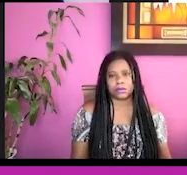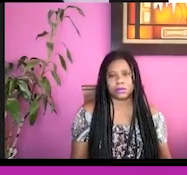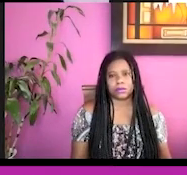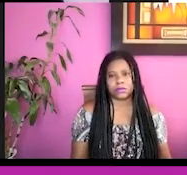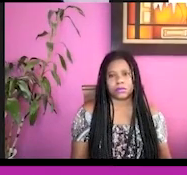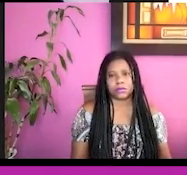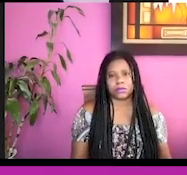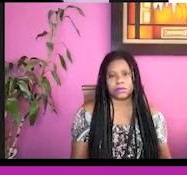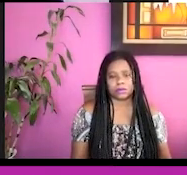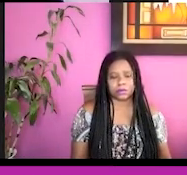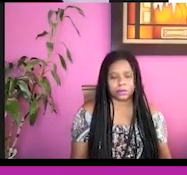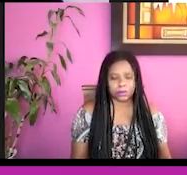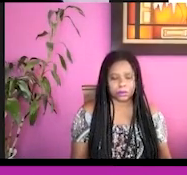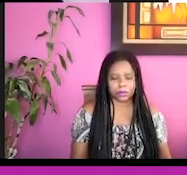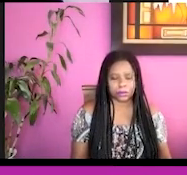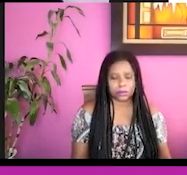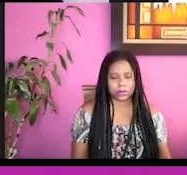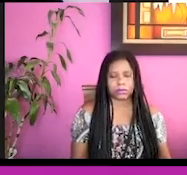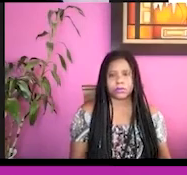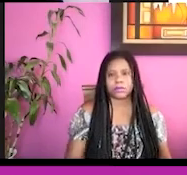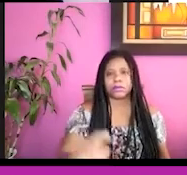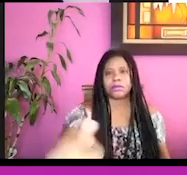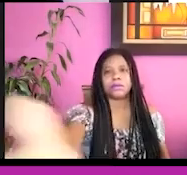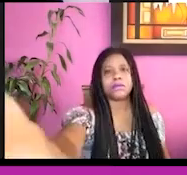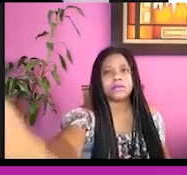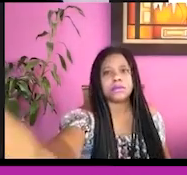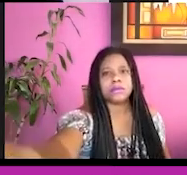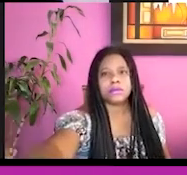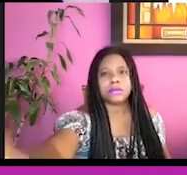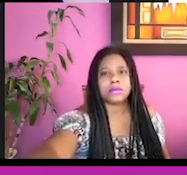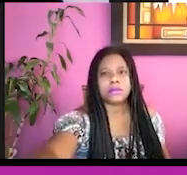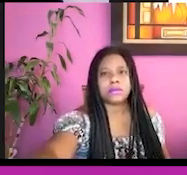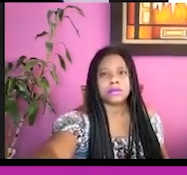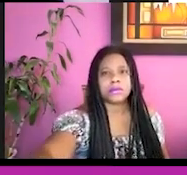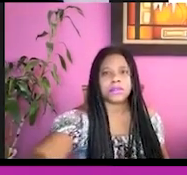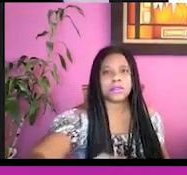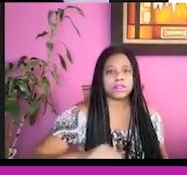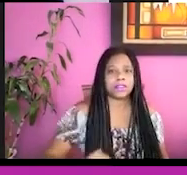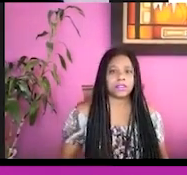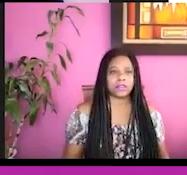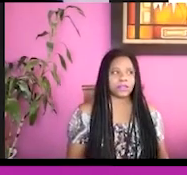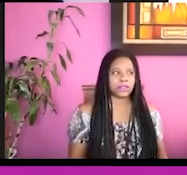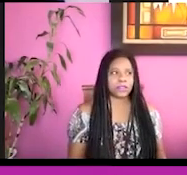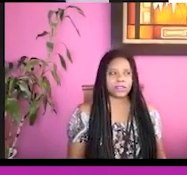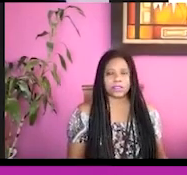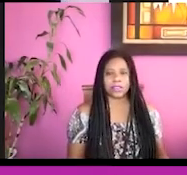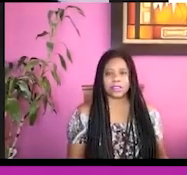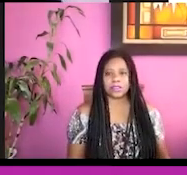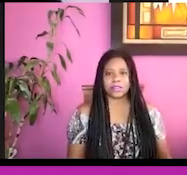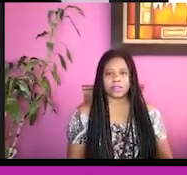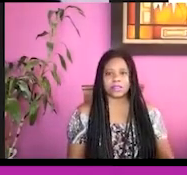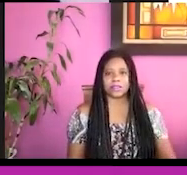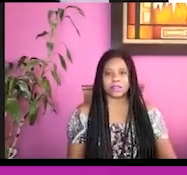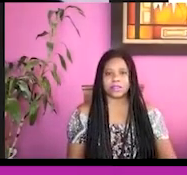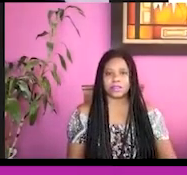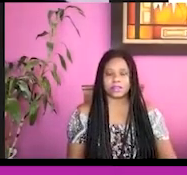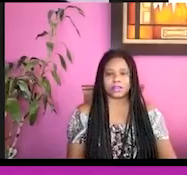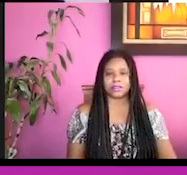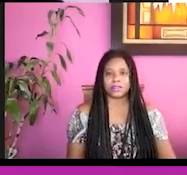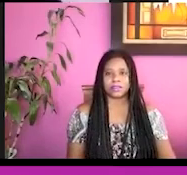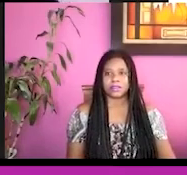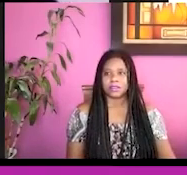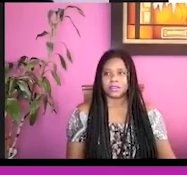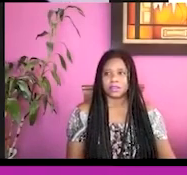analizar, cultivar, reconocer la importancia de estos procesos. Los que están más enfrentados de repente a actividades como